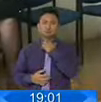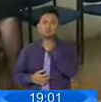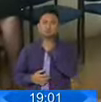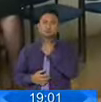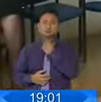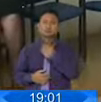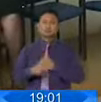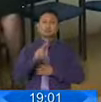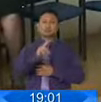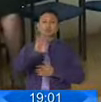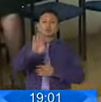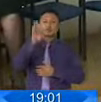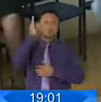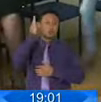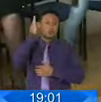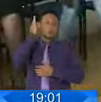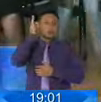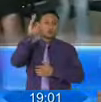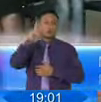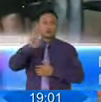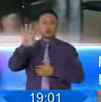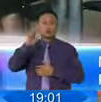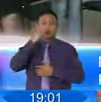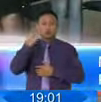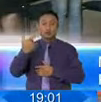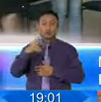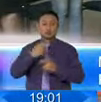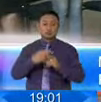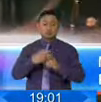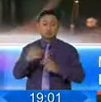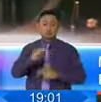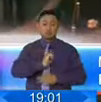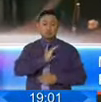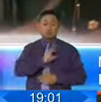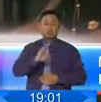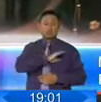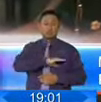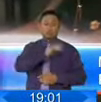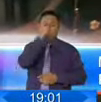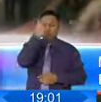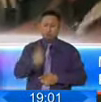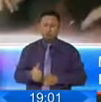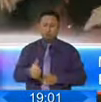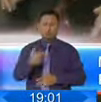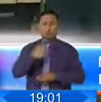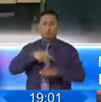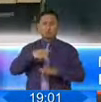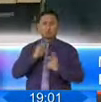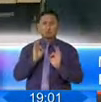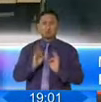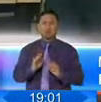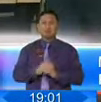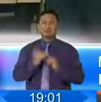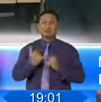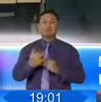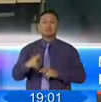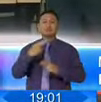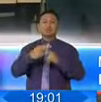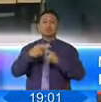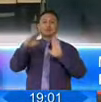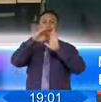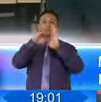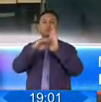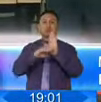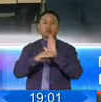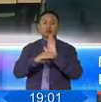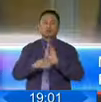24 nombres de mujeres y hombres que dicen han demostrado probidad ética y una innegable capacidad profesional engrosan la lista propuesta por la Mesa